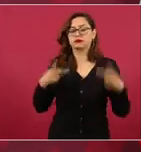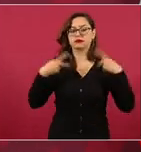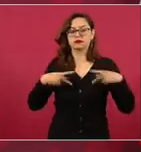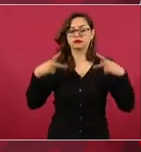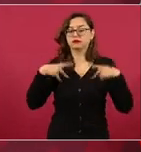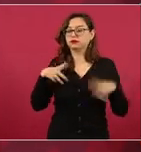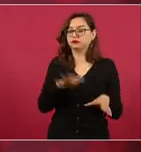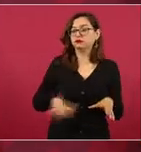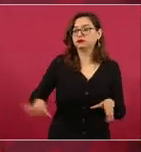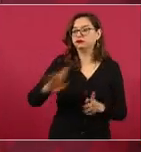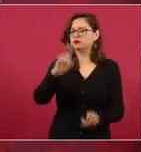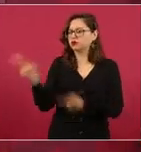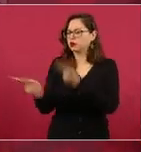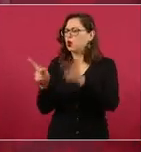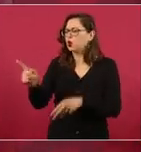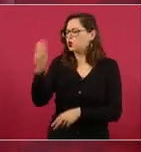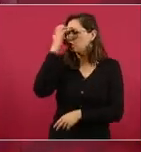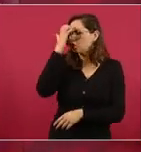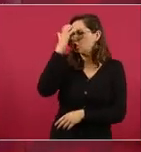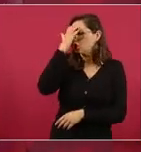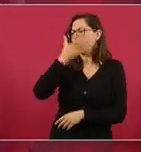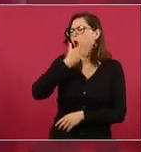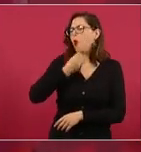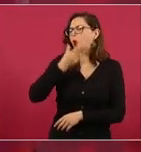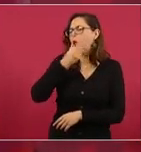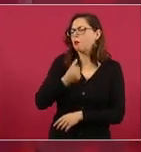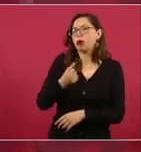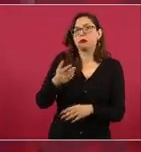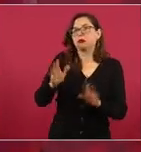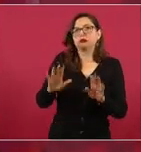Juan Fernández, a